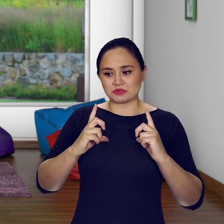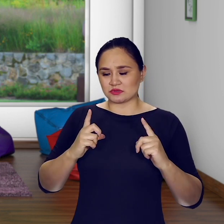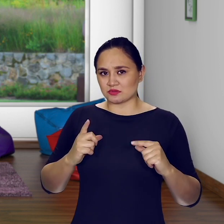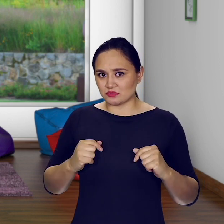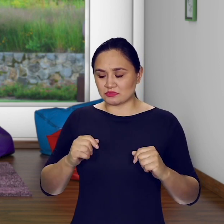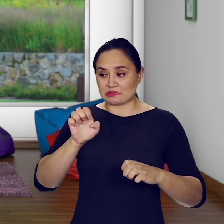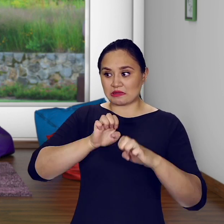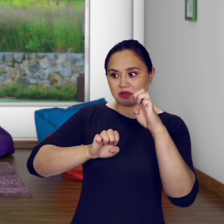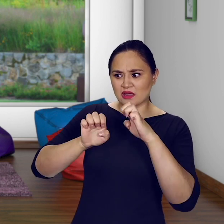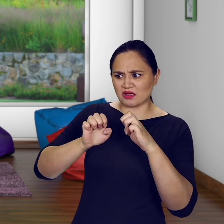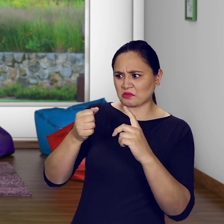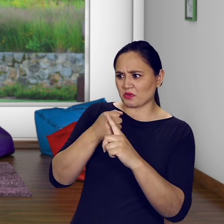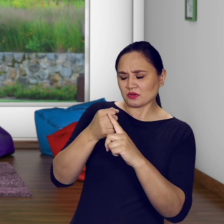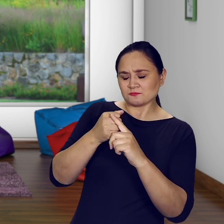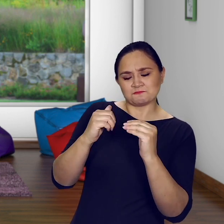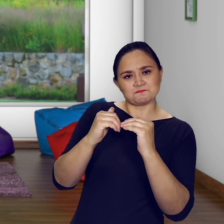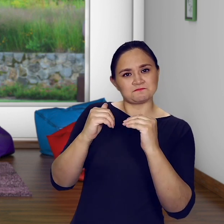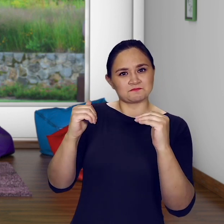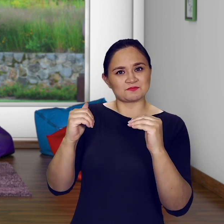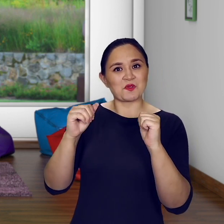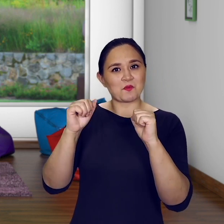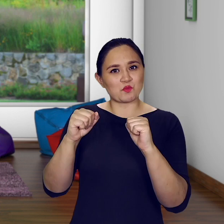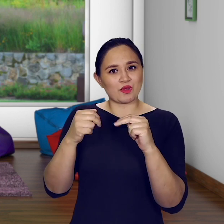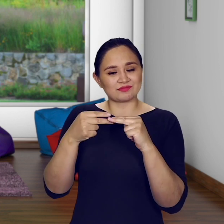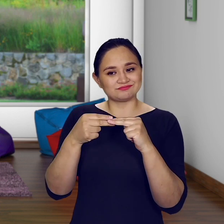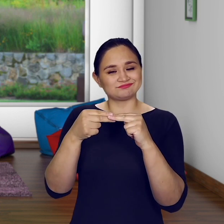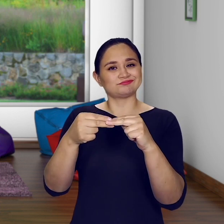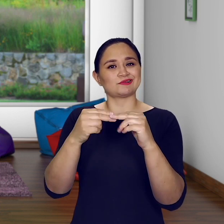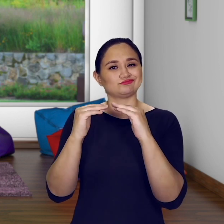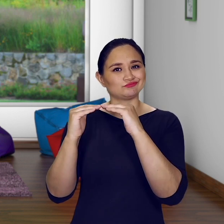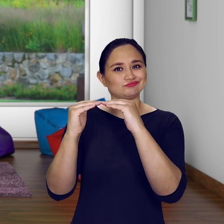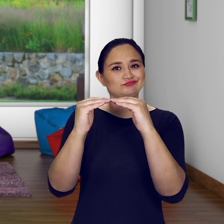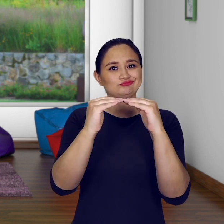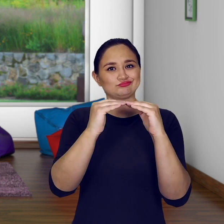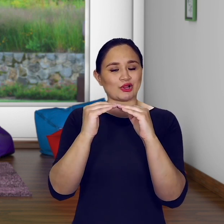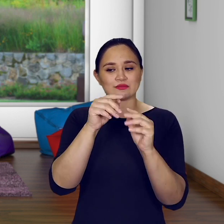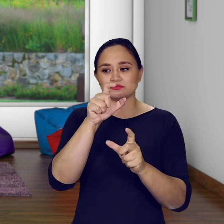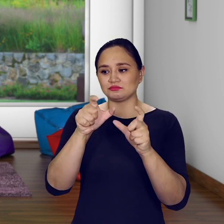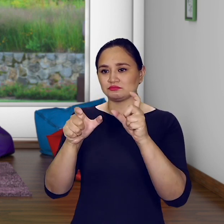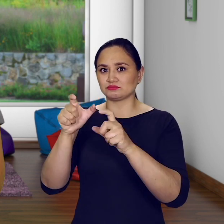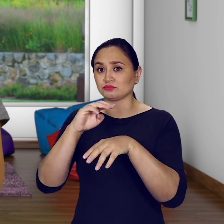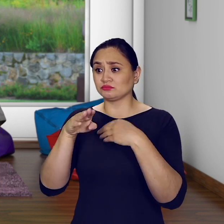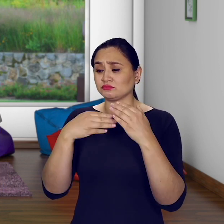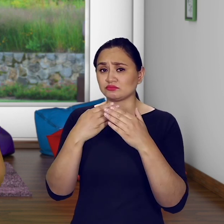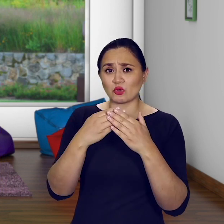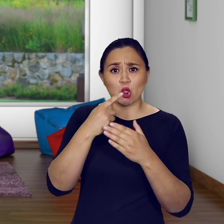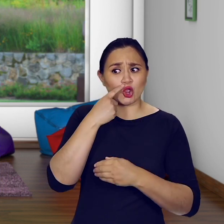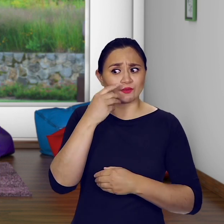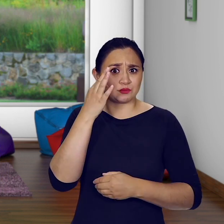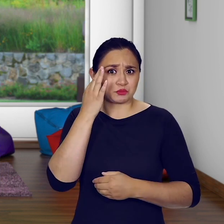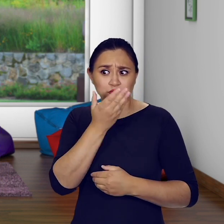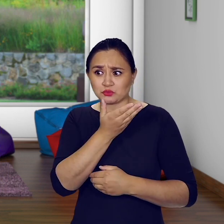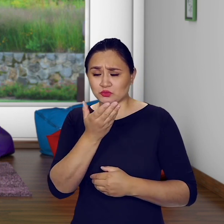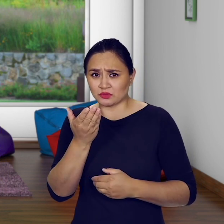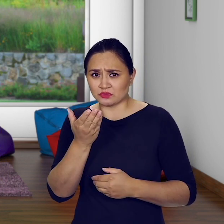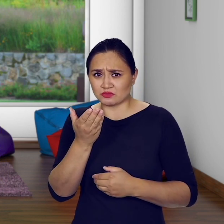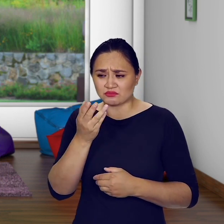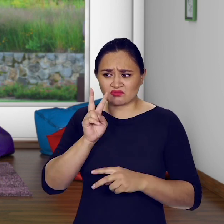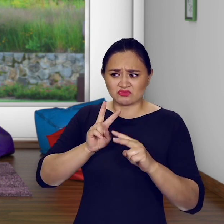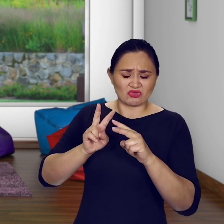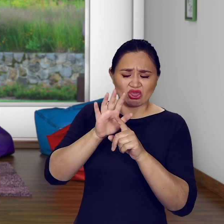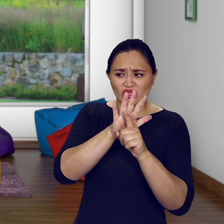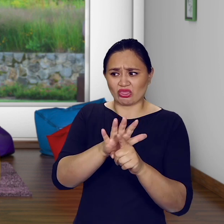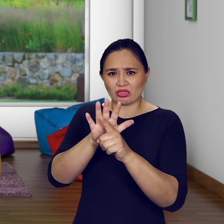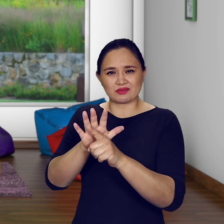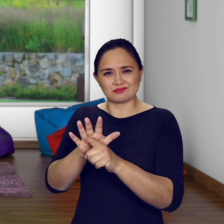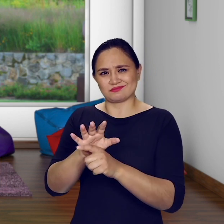reconocer comportamientos violentos, y nos permite crear relaciones equitativas entre las personas de todos los géneros, sin mitos